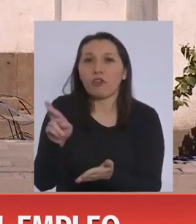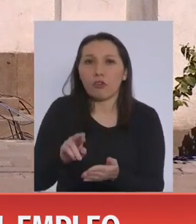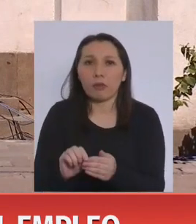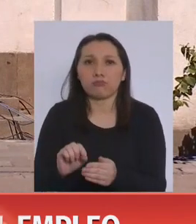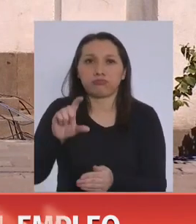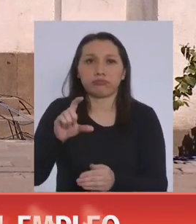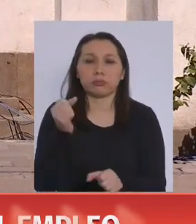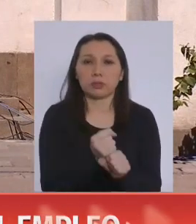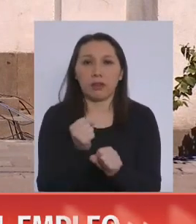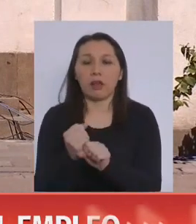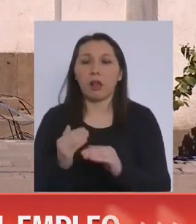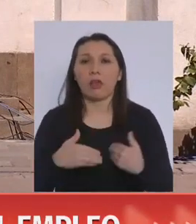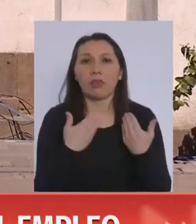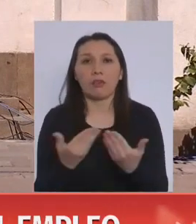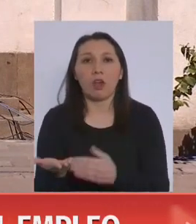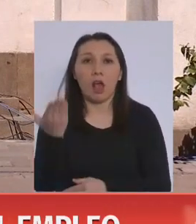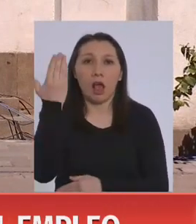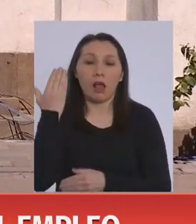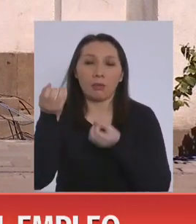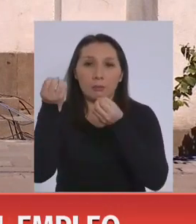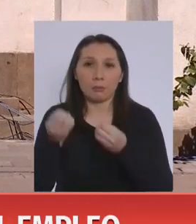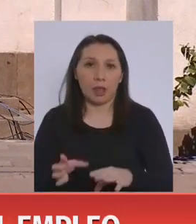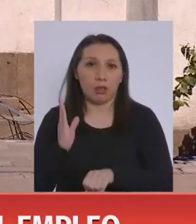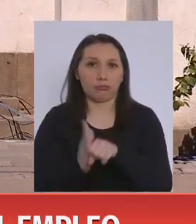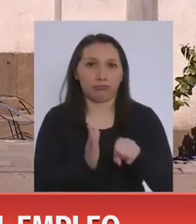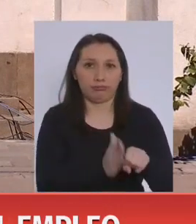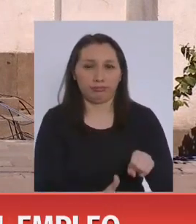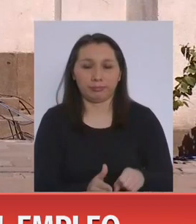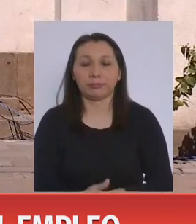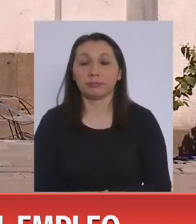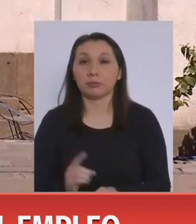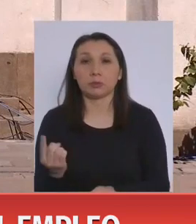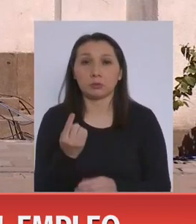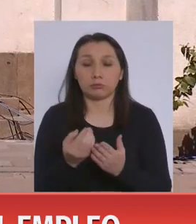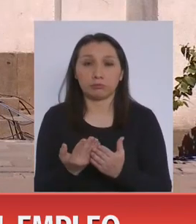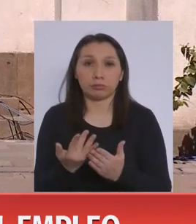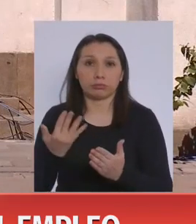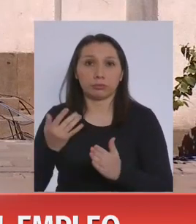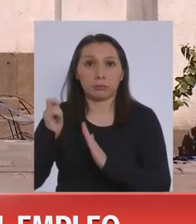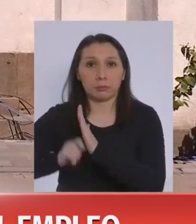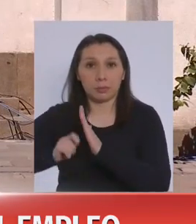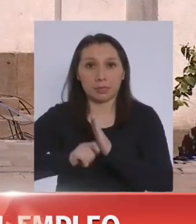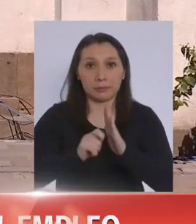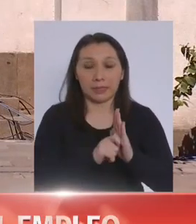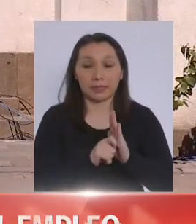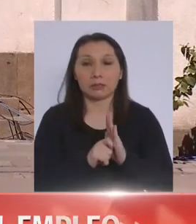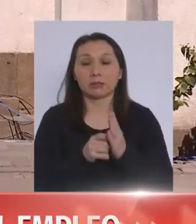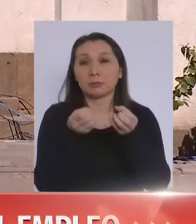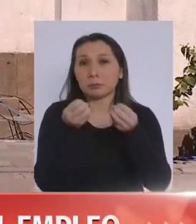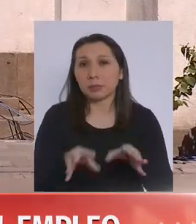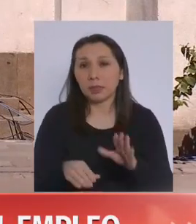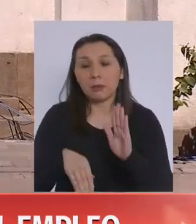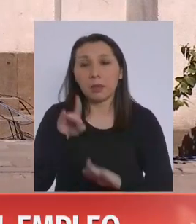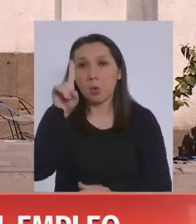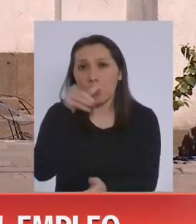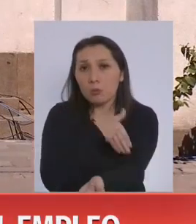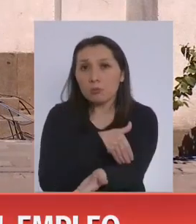los empleos que hemos perdido. Solo en los últimos meses hemos perdido más